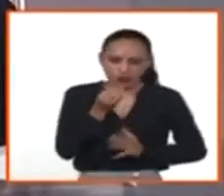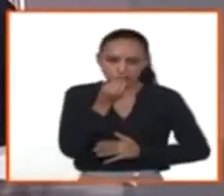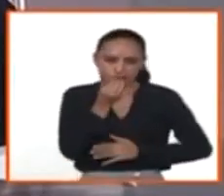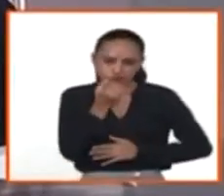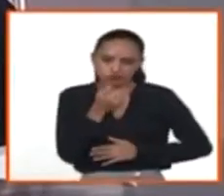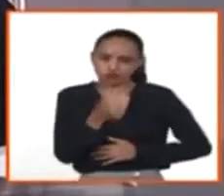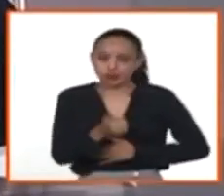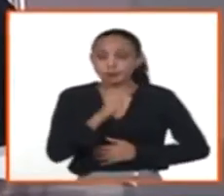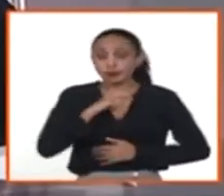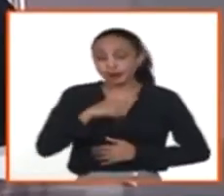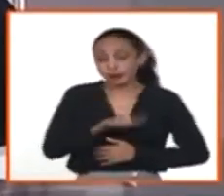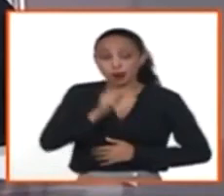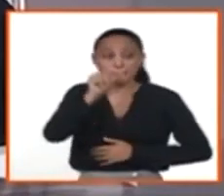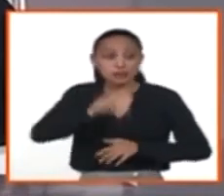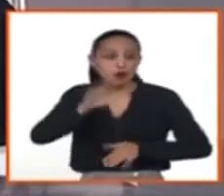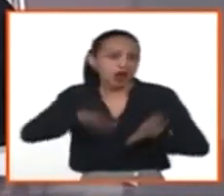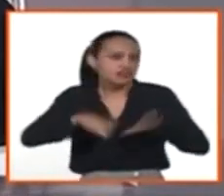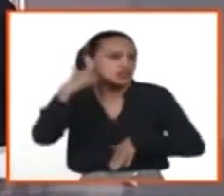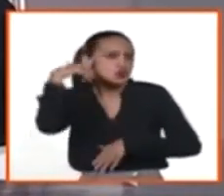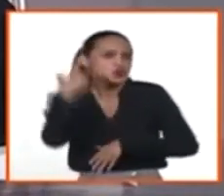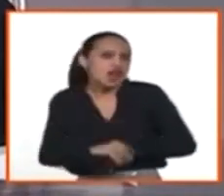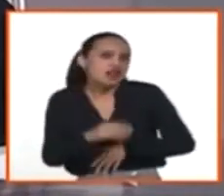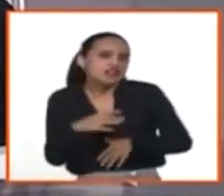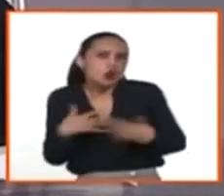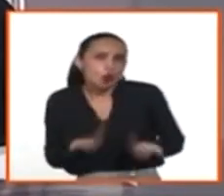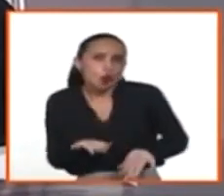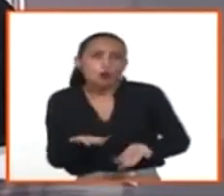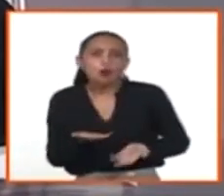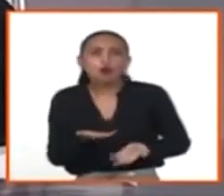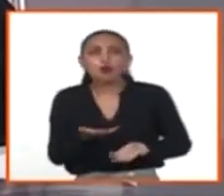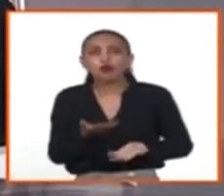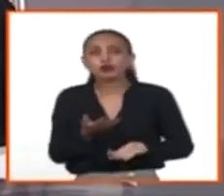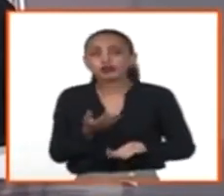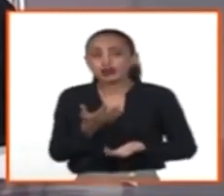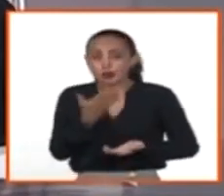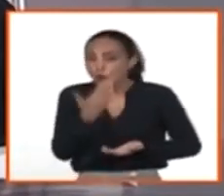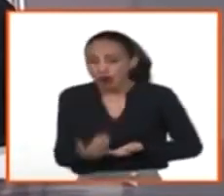de cultura alimentaria son temas muy polémicos y por supuesto la ley